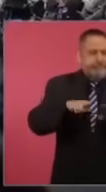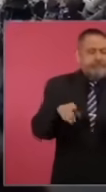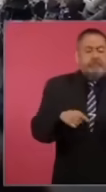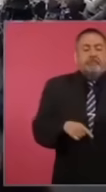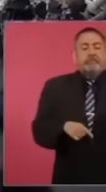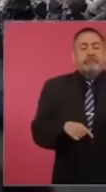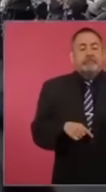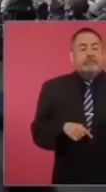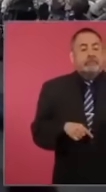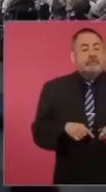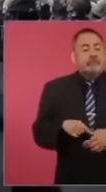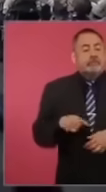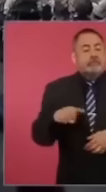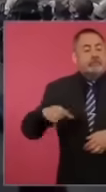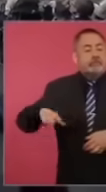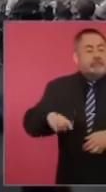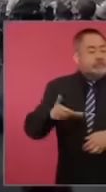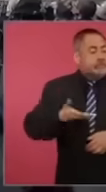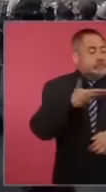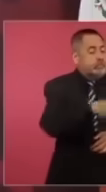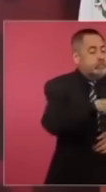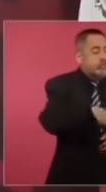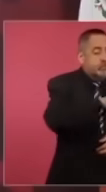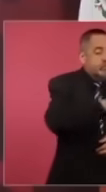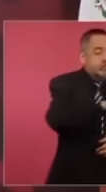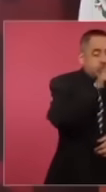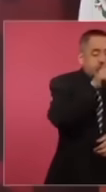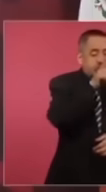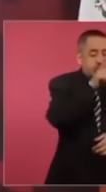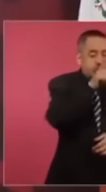cuando les pidieron que no hablaran